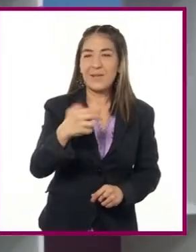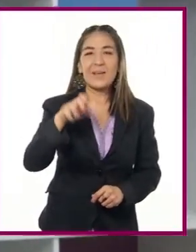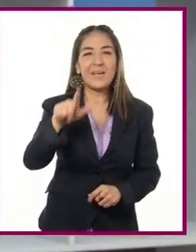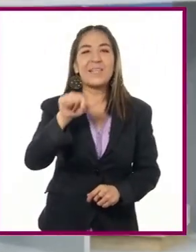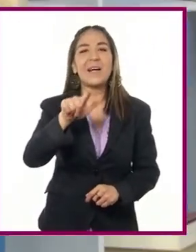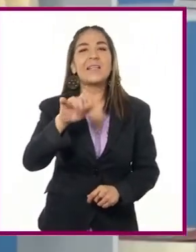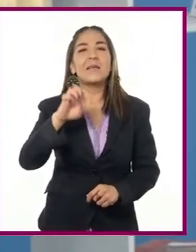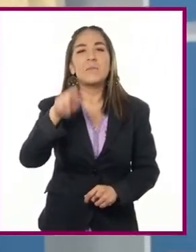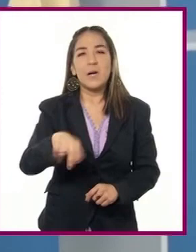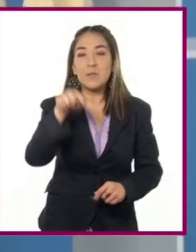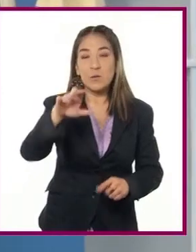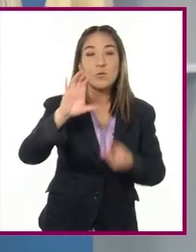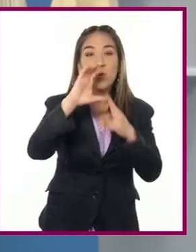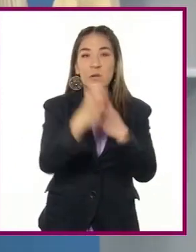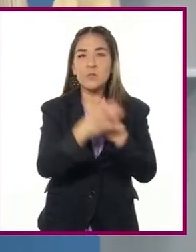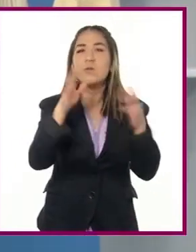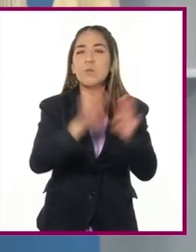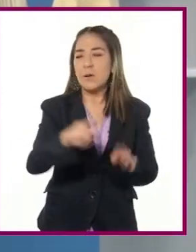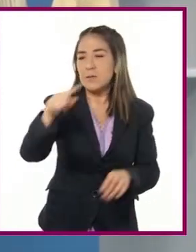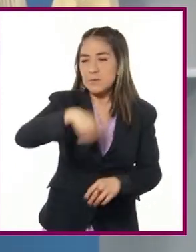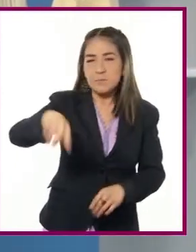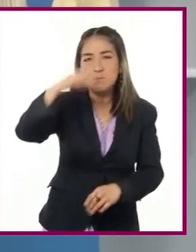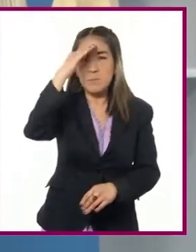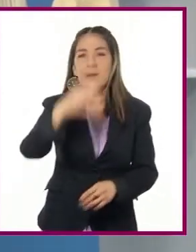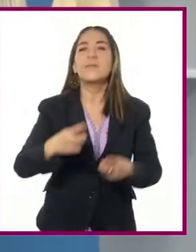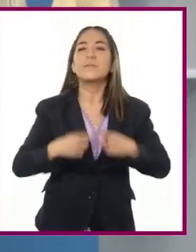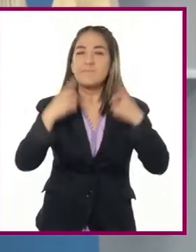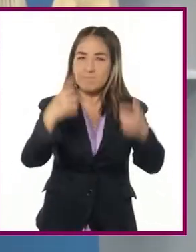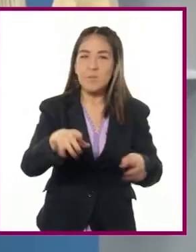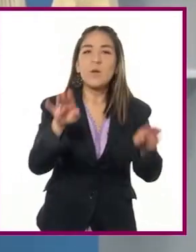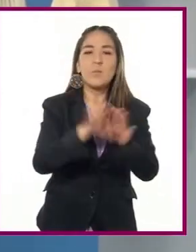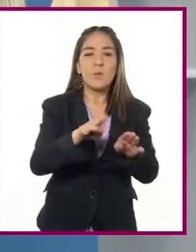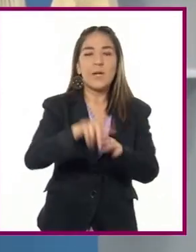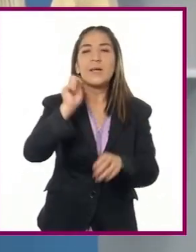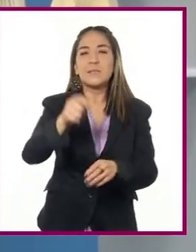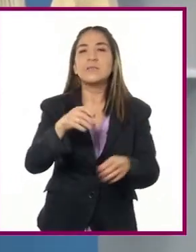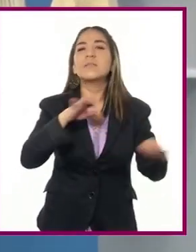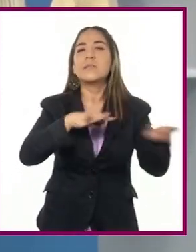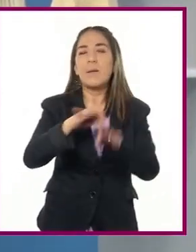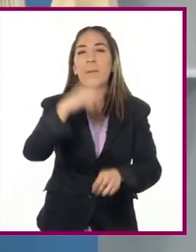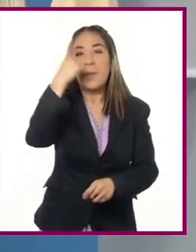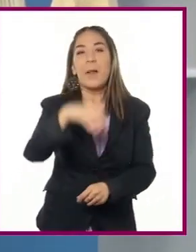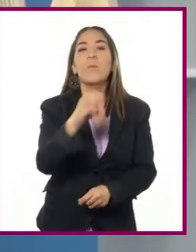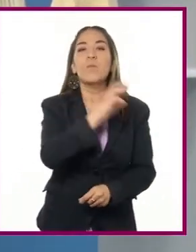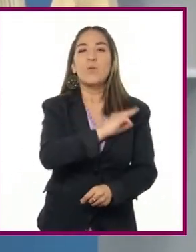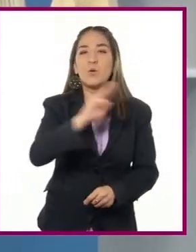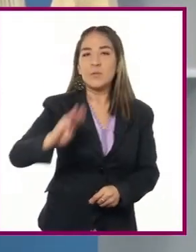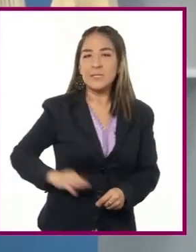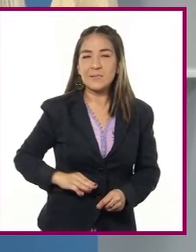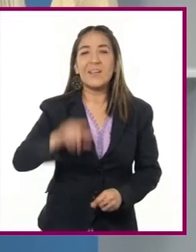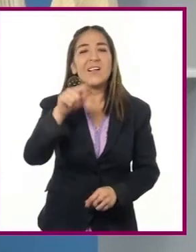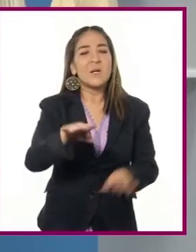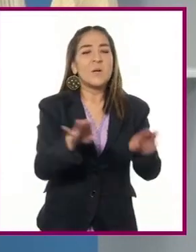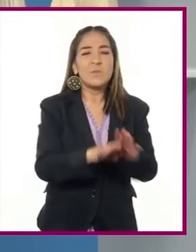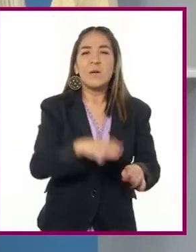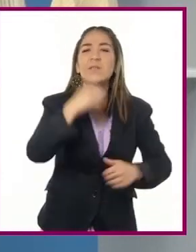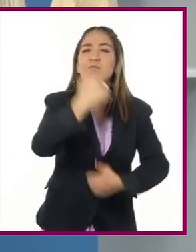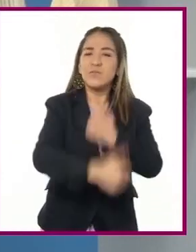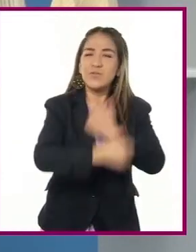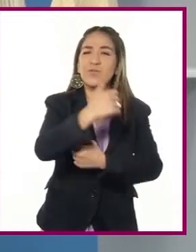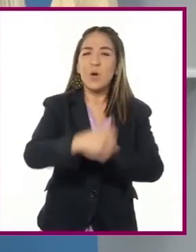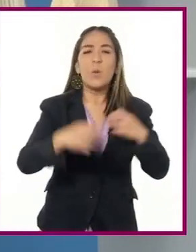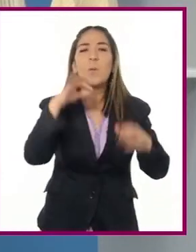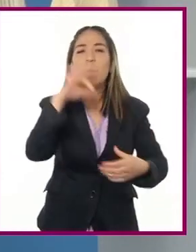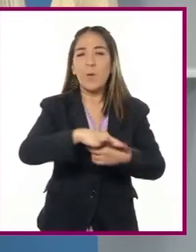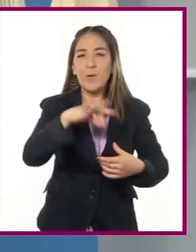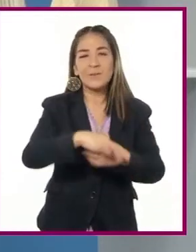el Congreso aprobó otorgar a las mujeres la ciudadanía limitada al ámbito municipal. La larga batalla por el voto femenino